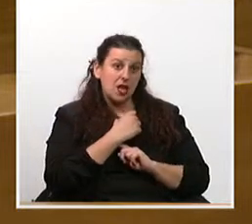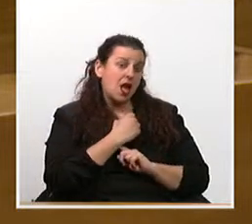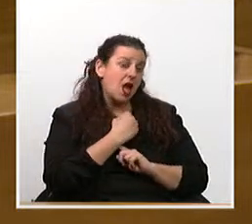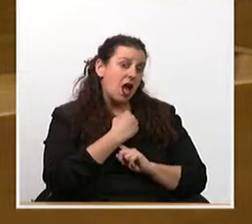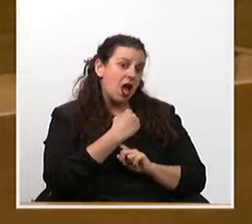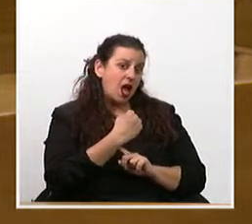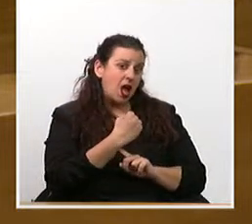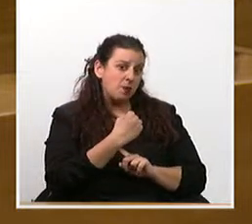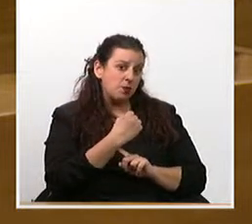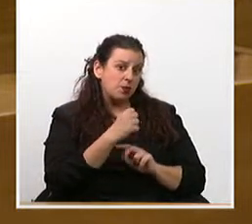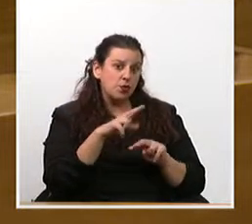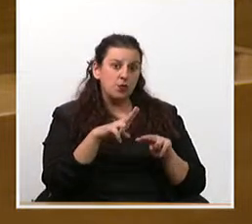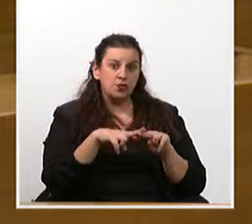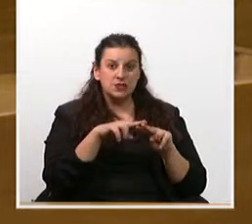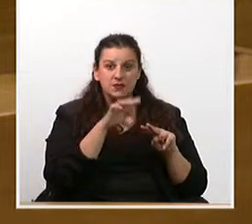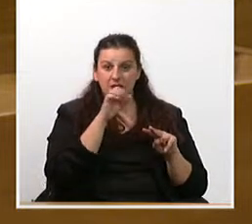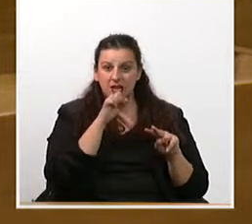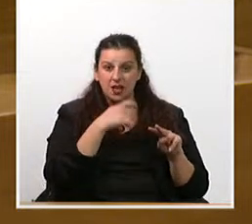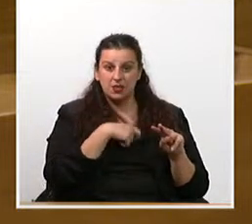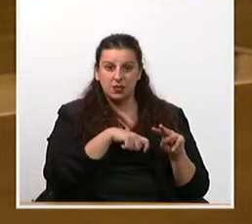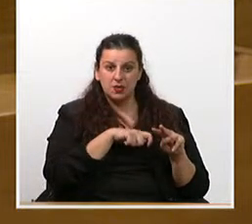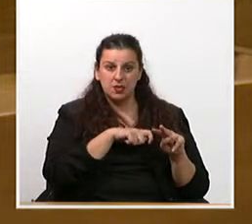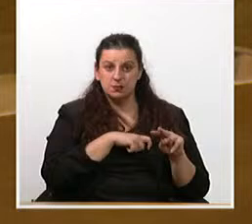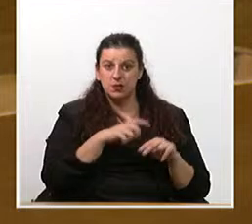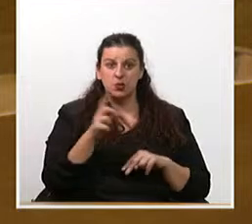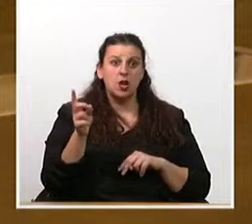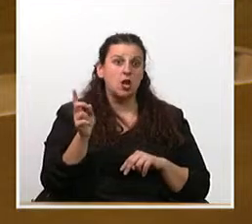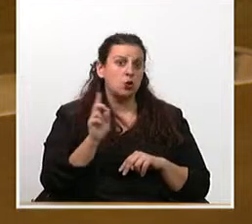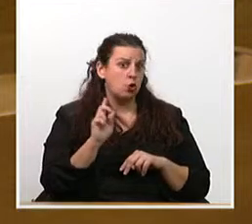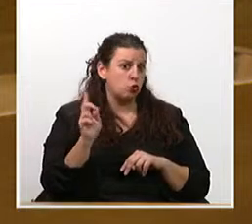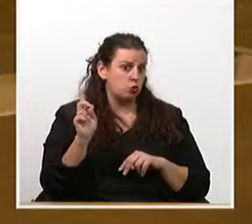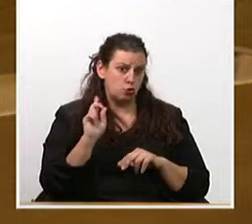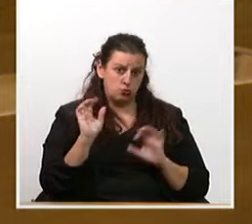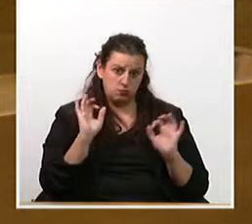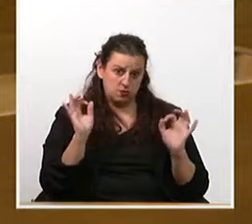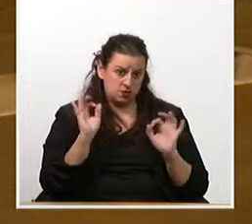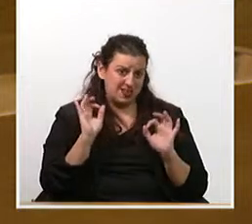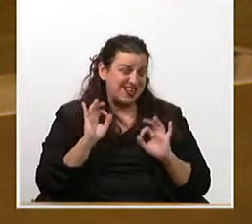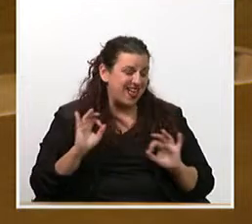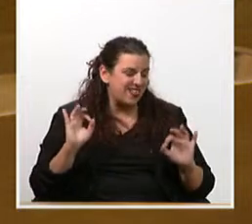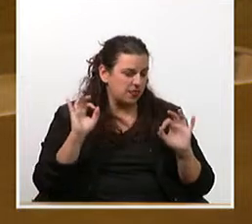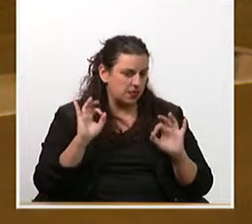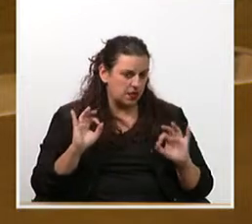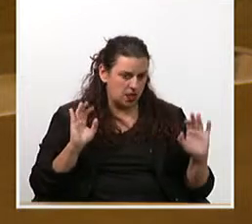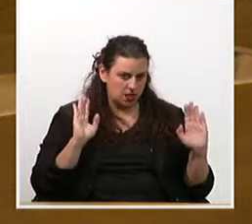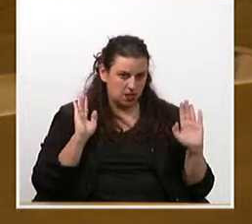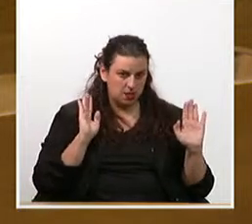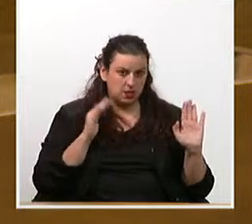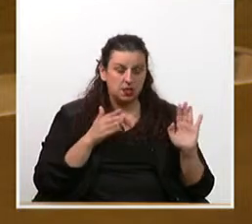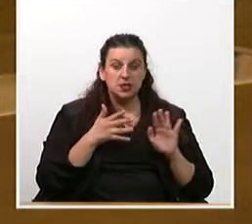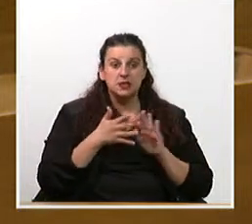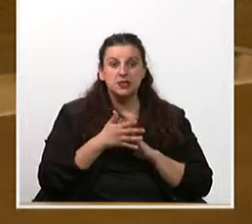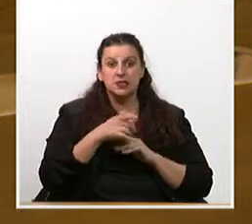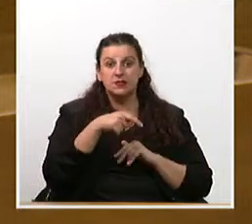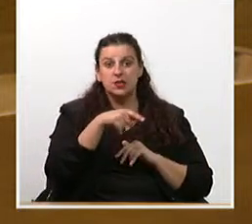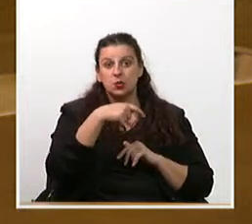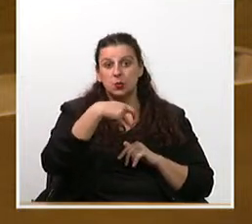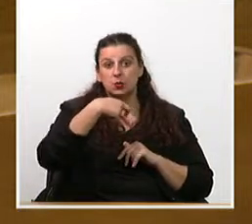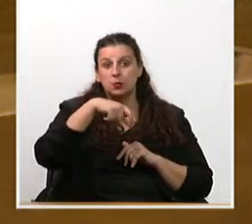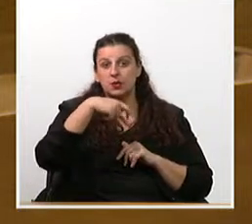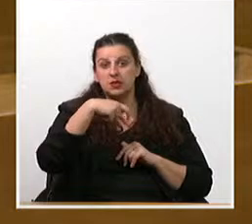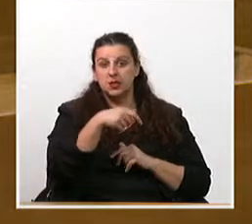su de la canción española nada de nada señor cons nada de nada sembla que el